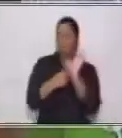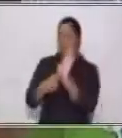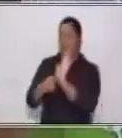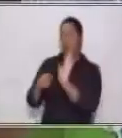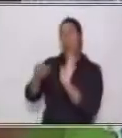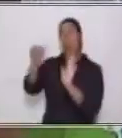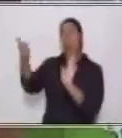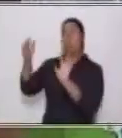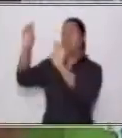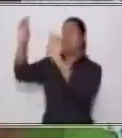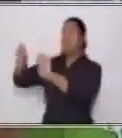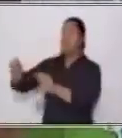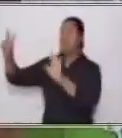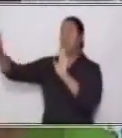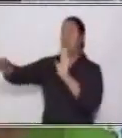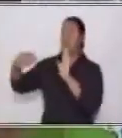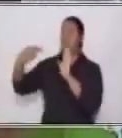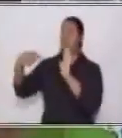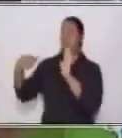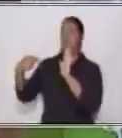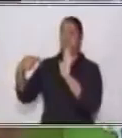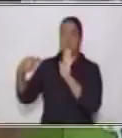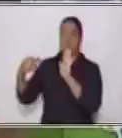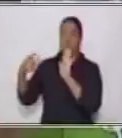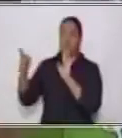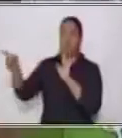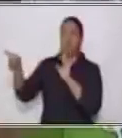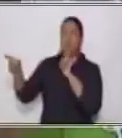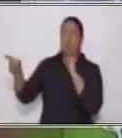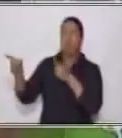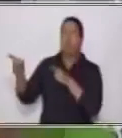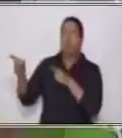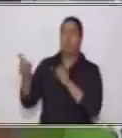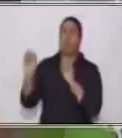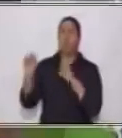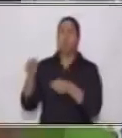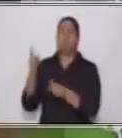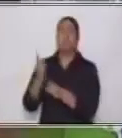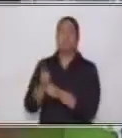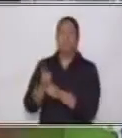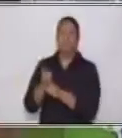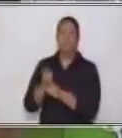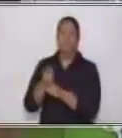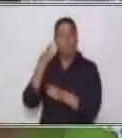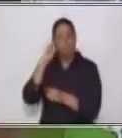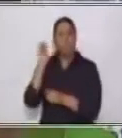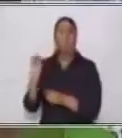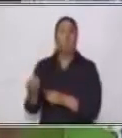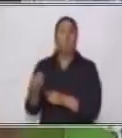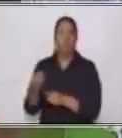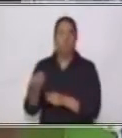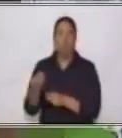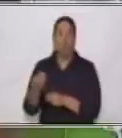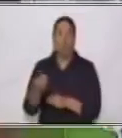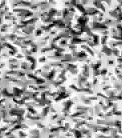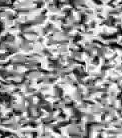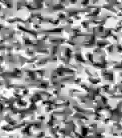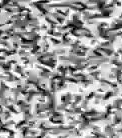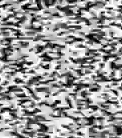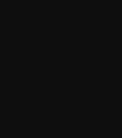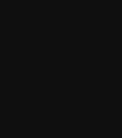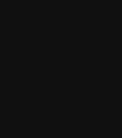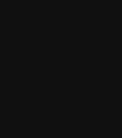que lo que esta persona está diciendo es válido? Si es válido, ¿por qué es válido? Recuérdate que hay que cuestionar las